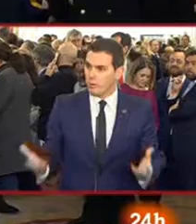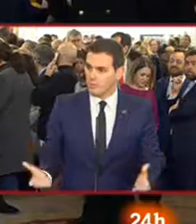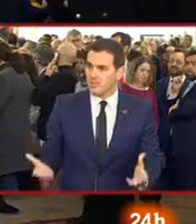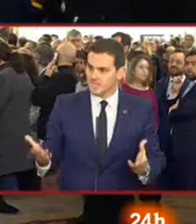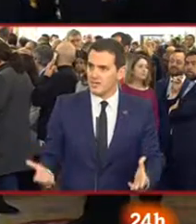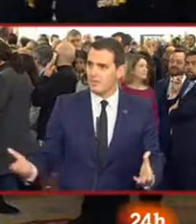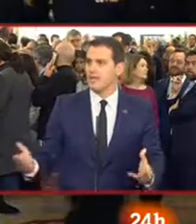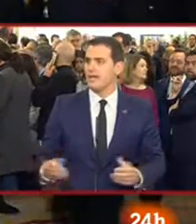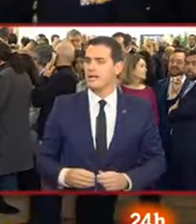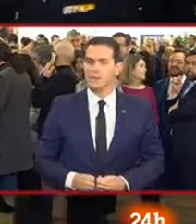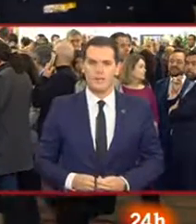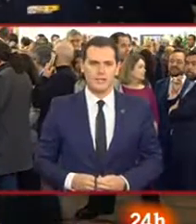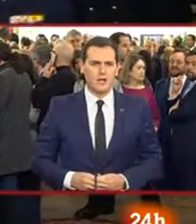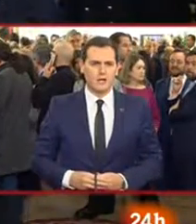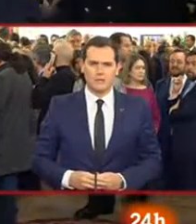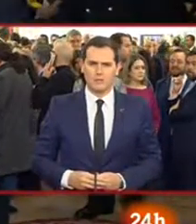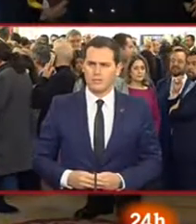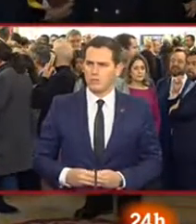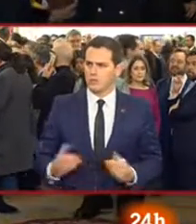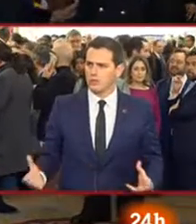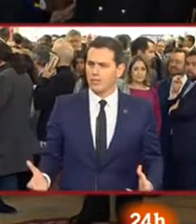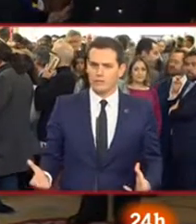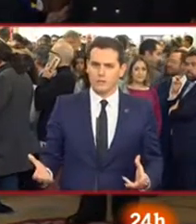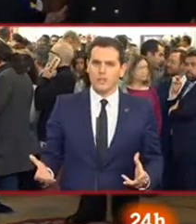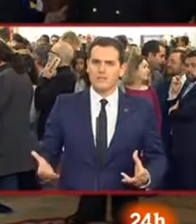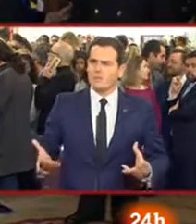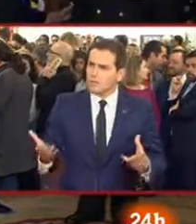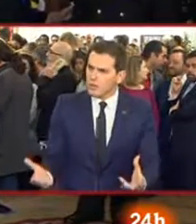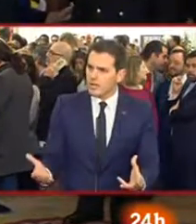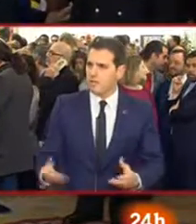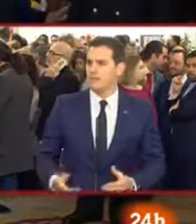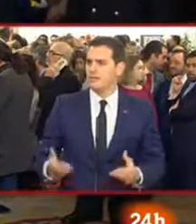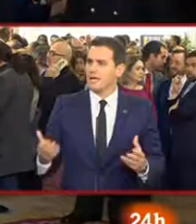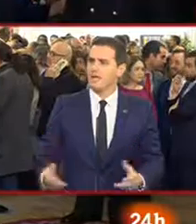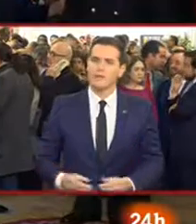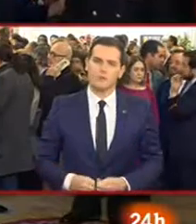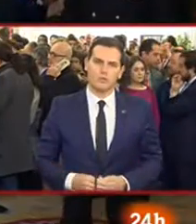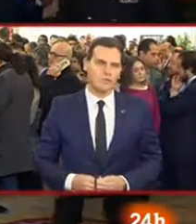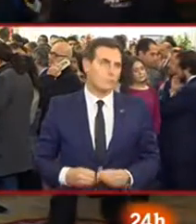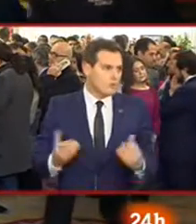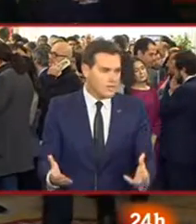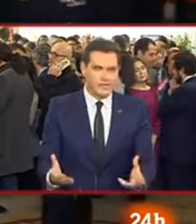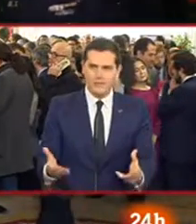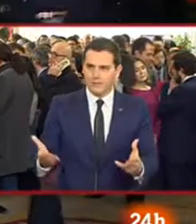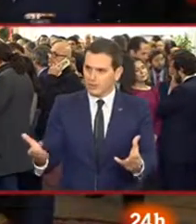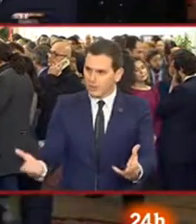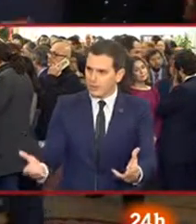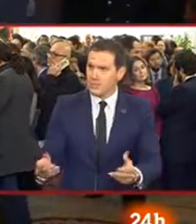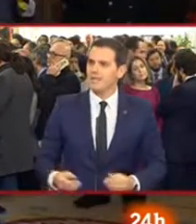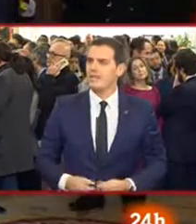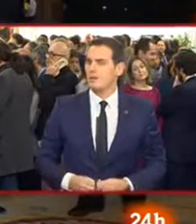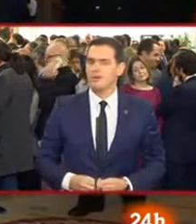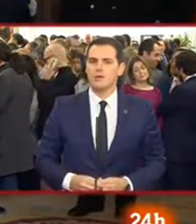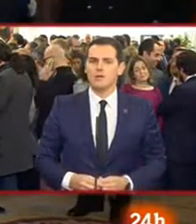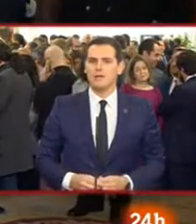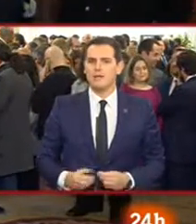Y se puede, sí se puede ganar en las urnas. Lo estamos viendo en todos los sondeos. Estamos muy cerca de acabar con el procés, muy cerca, lo tenemos